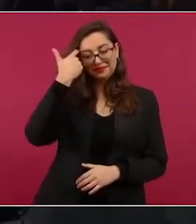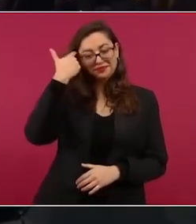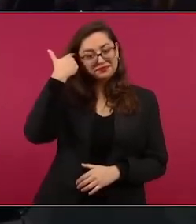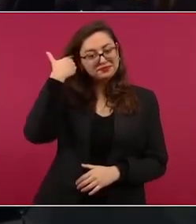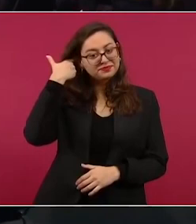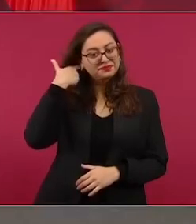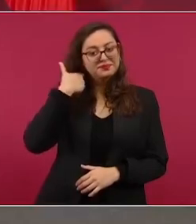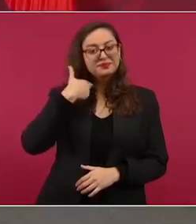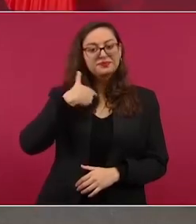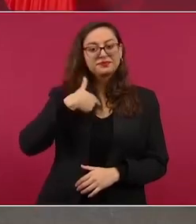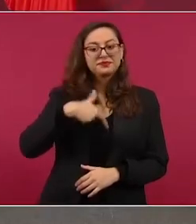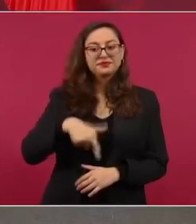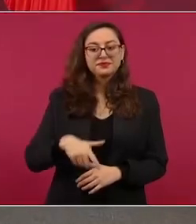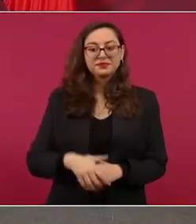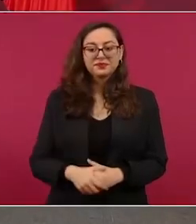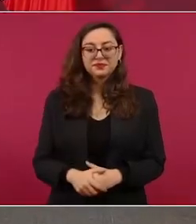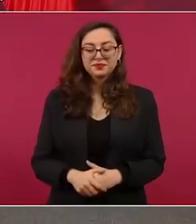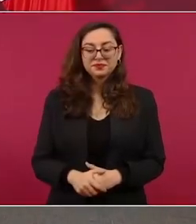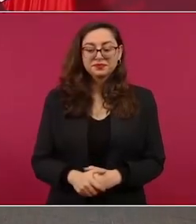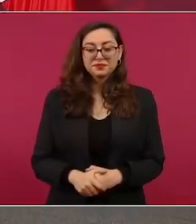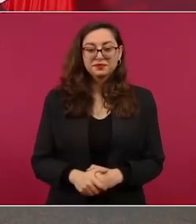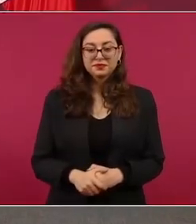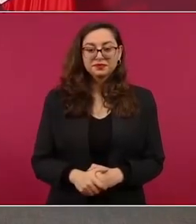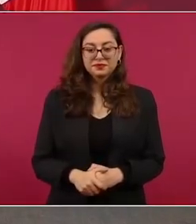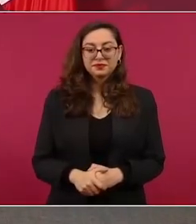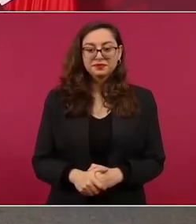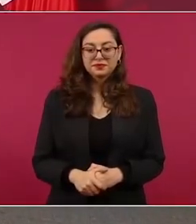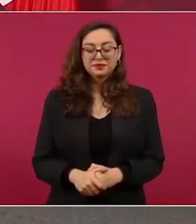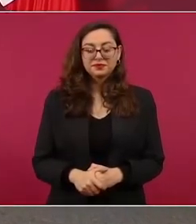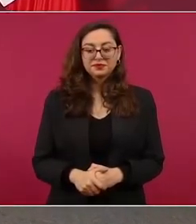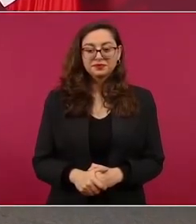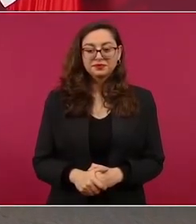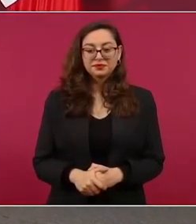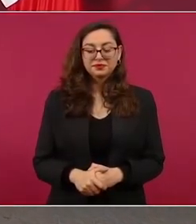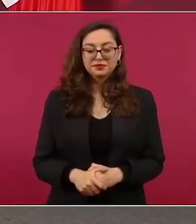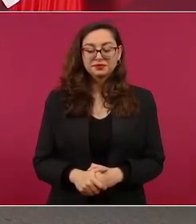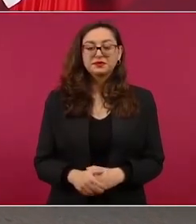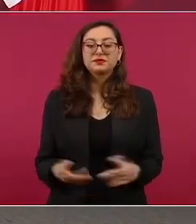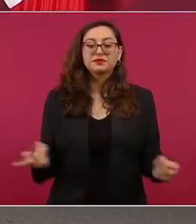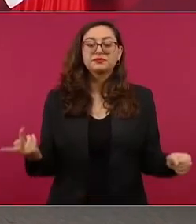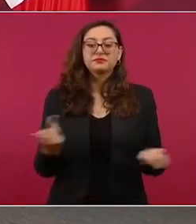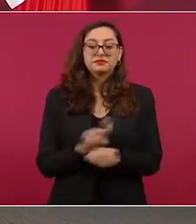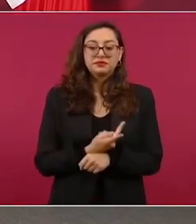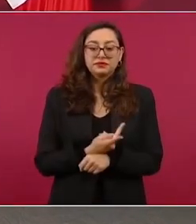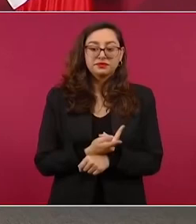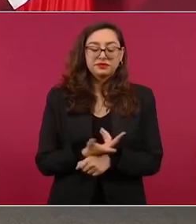han dado casos en donde incluso se llevan a cabo extradiciones